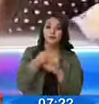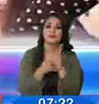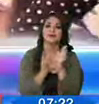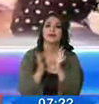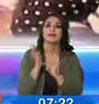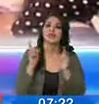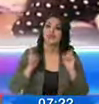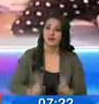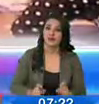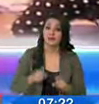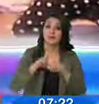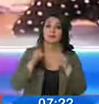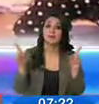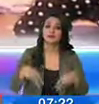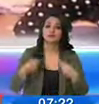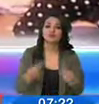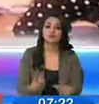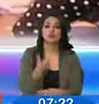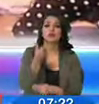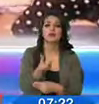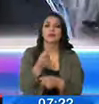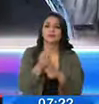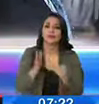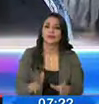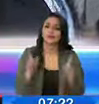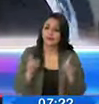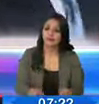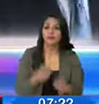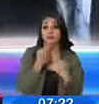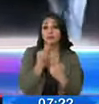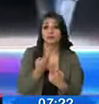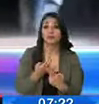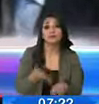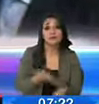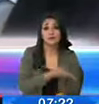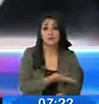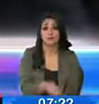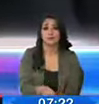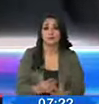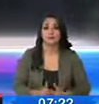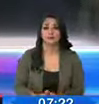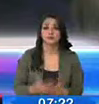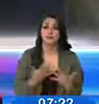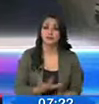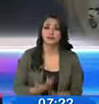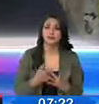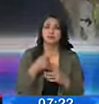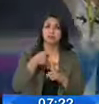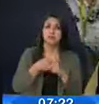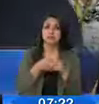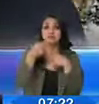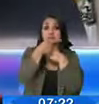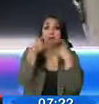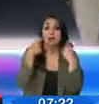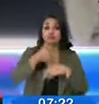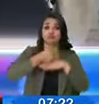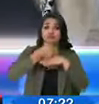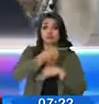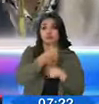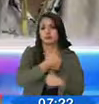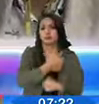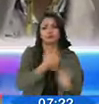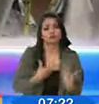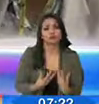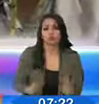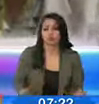que las empresas entregan las utilidades a los trabajadores. Así que vamos a esperar y esperamos que en este mes de marzo la Corte resuelva lo que tiene